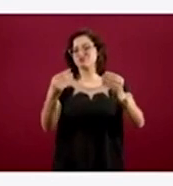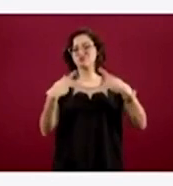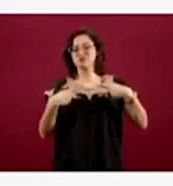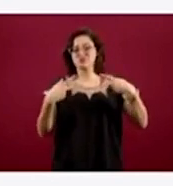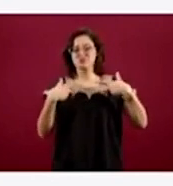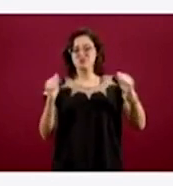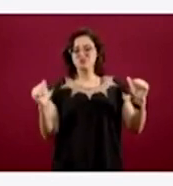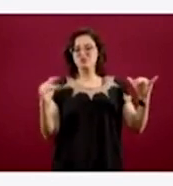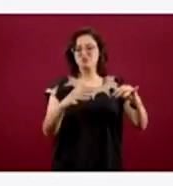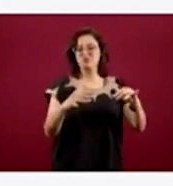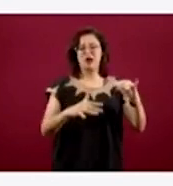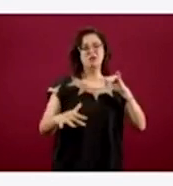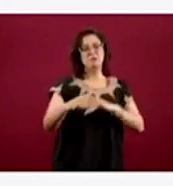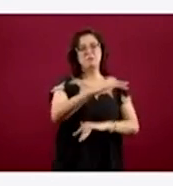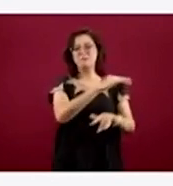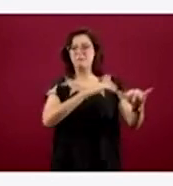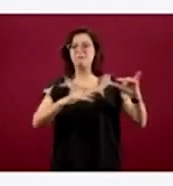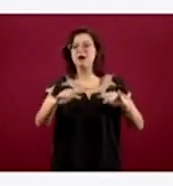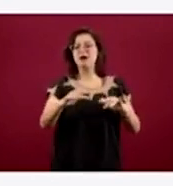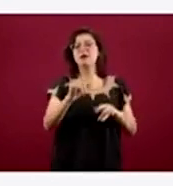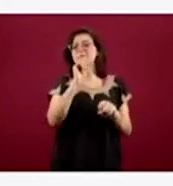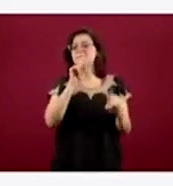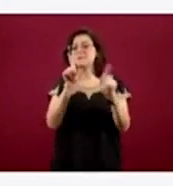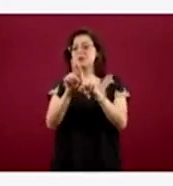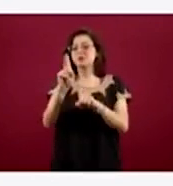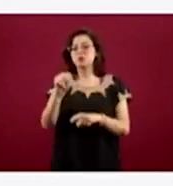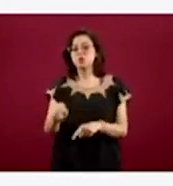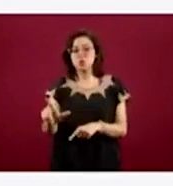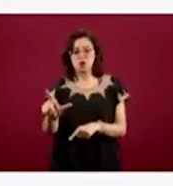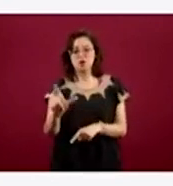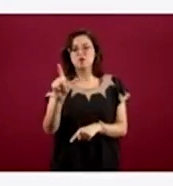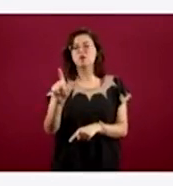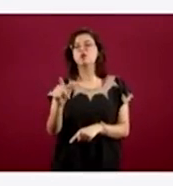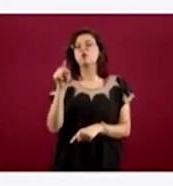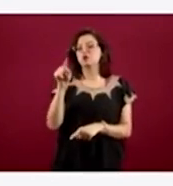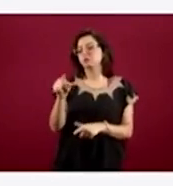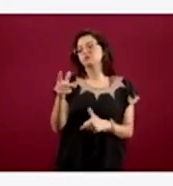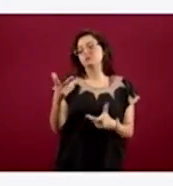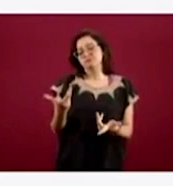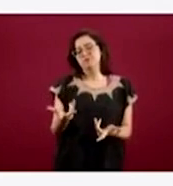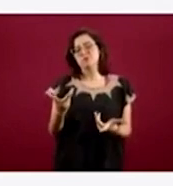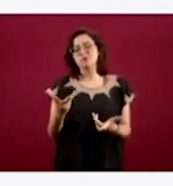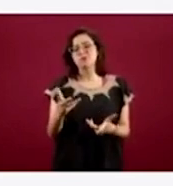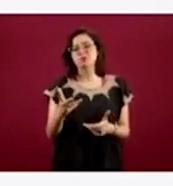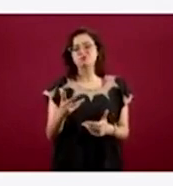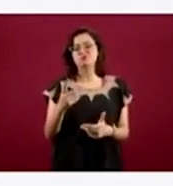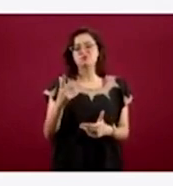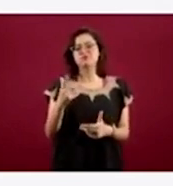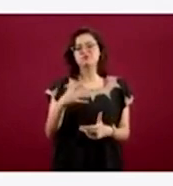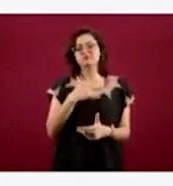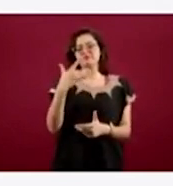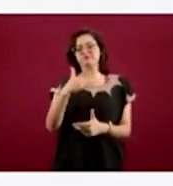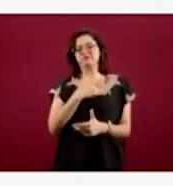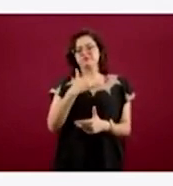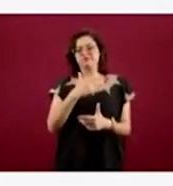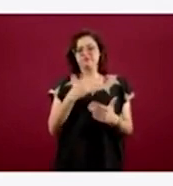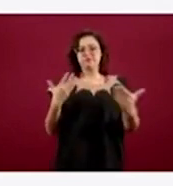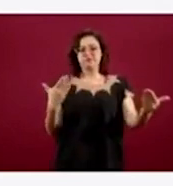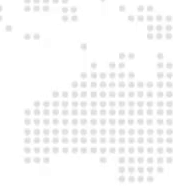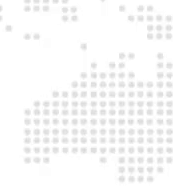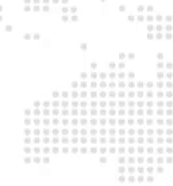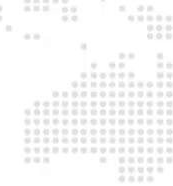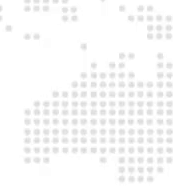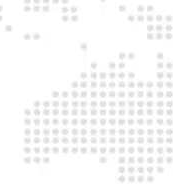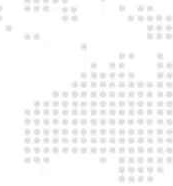nuevo léon la mayor carga poblacional que tenemos en méxico por eso esto lo tenemos que ver a la luz de esa carga